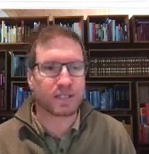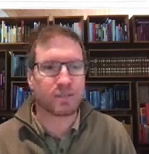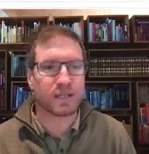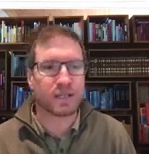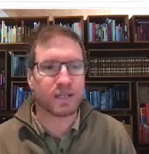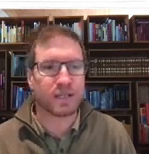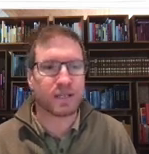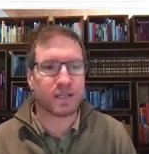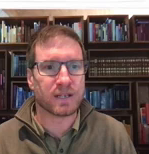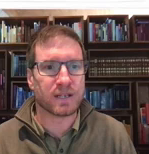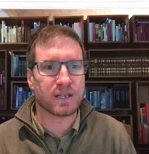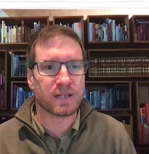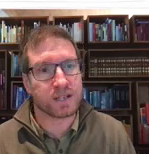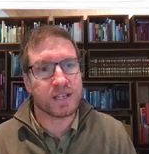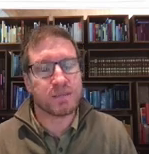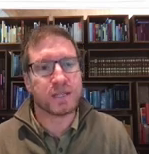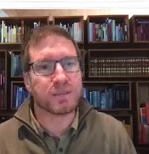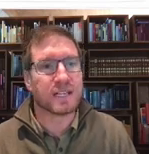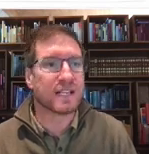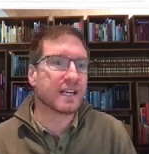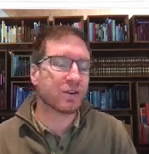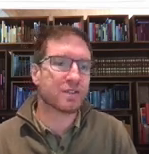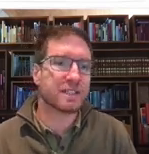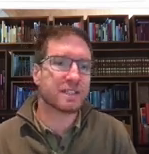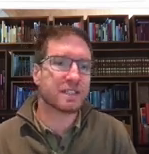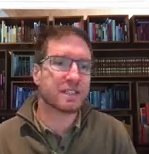cierto, de contactarme a través de Wilson